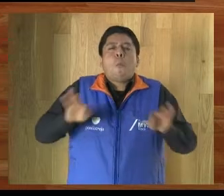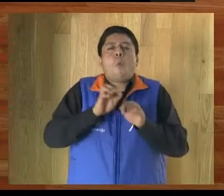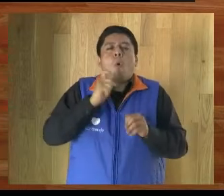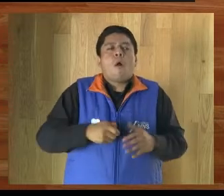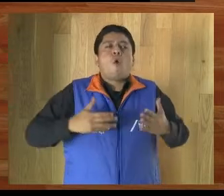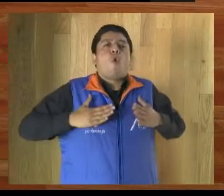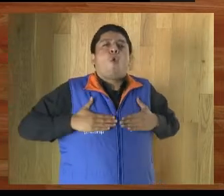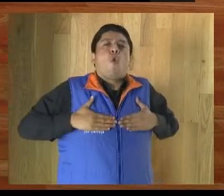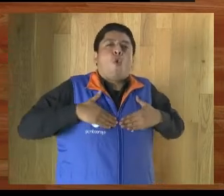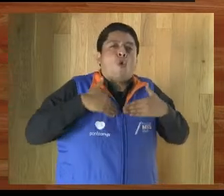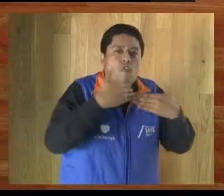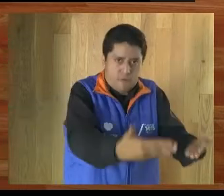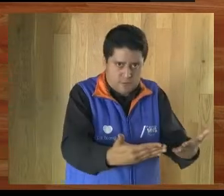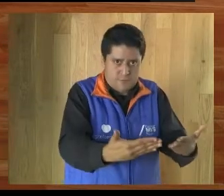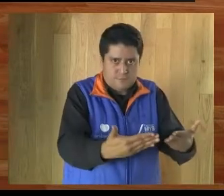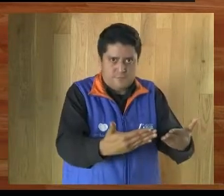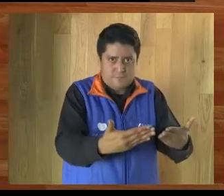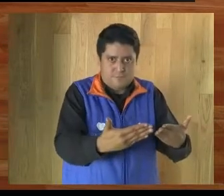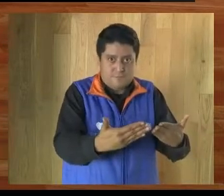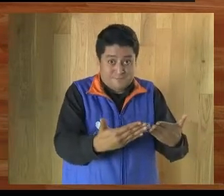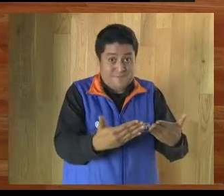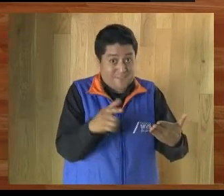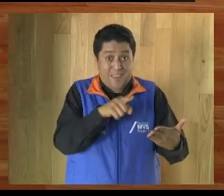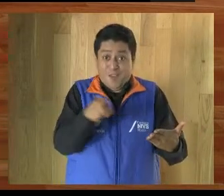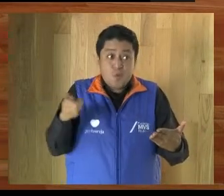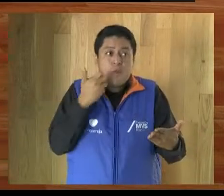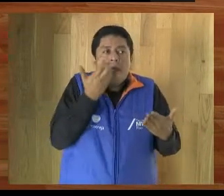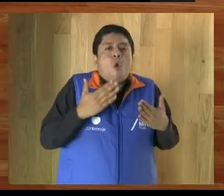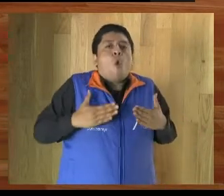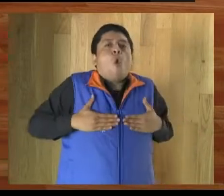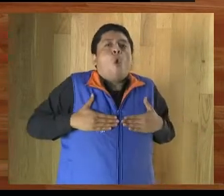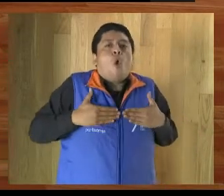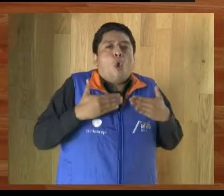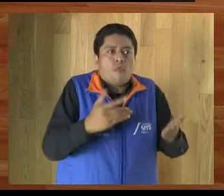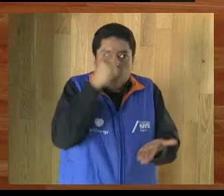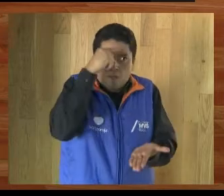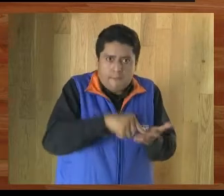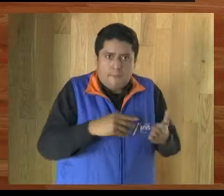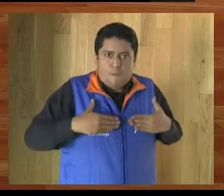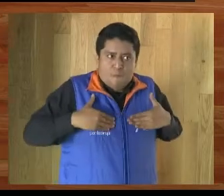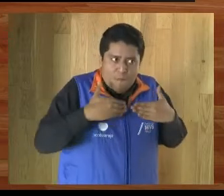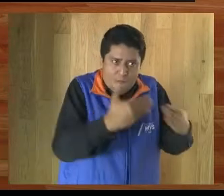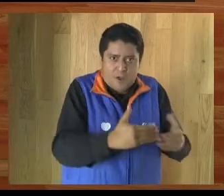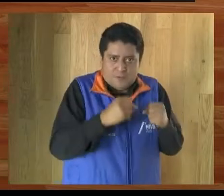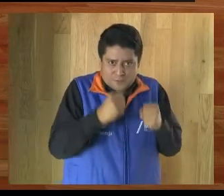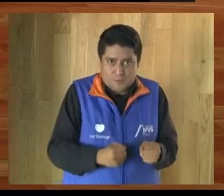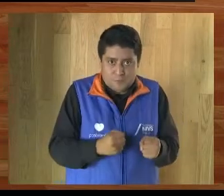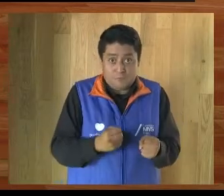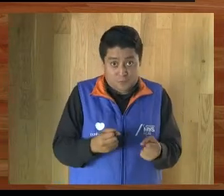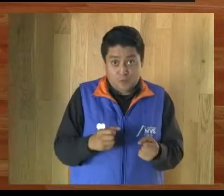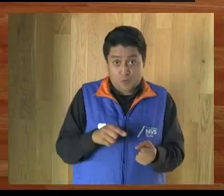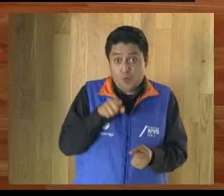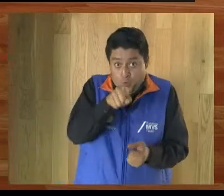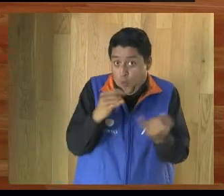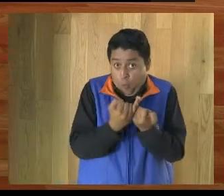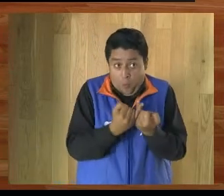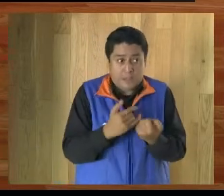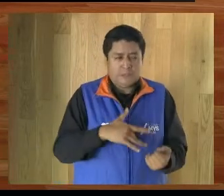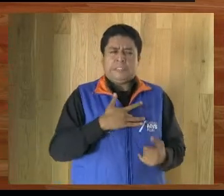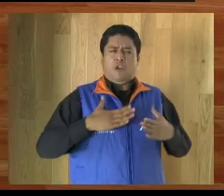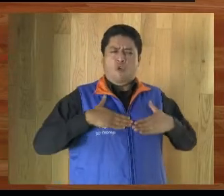La confianza, como decía, al final es lo que nos mueve a casi todos, ¿no? Entonces, cuando se pregunta a las